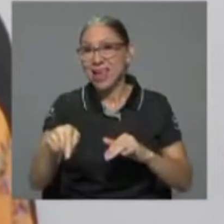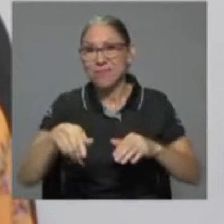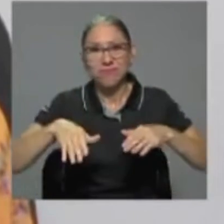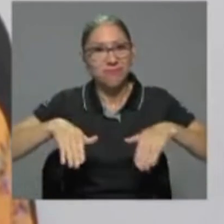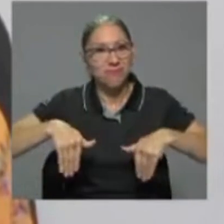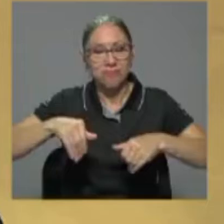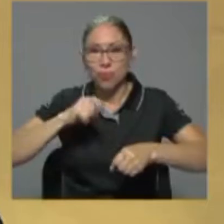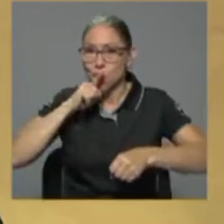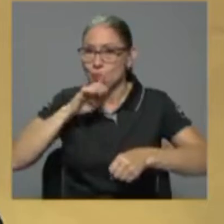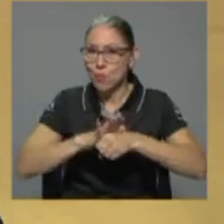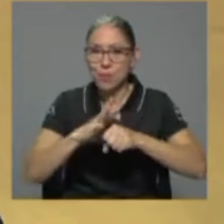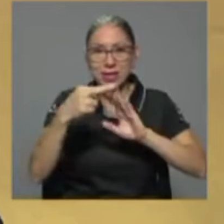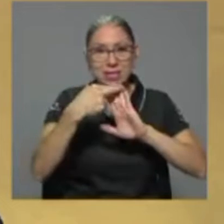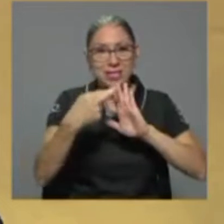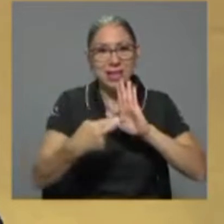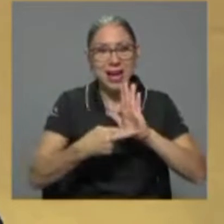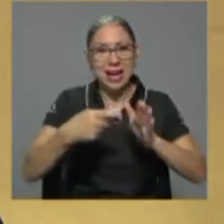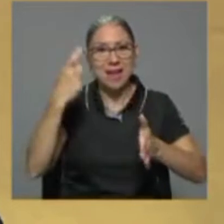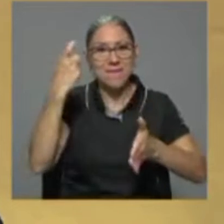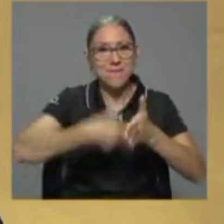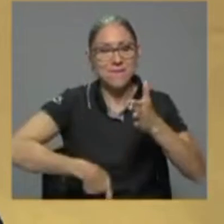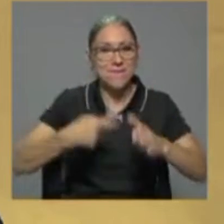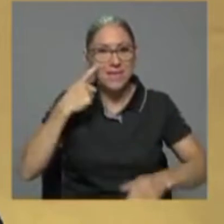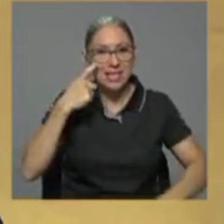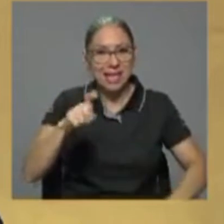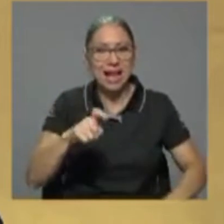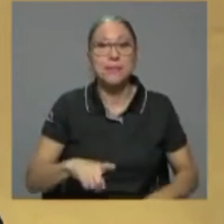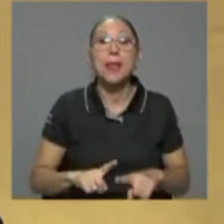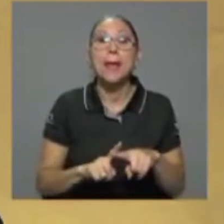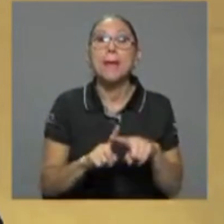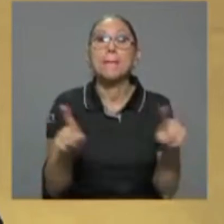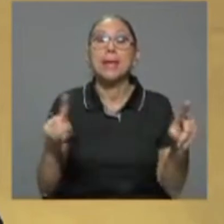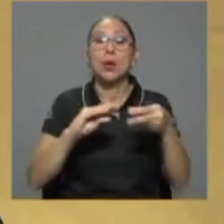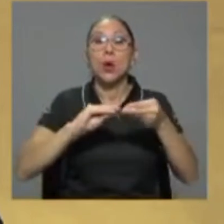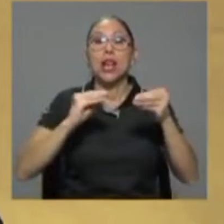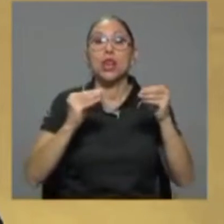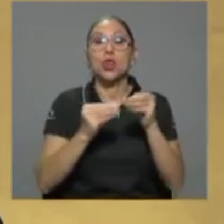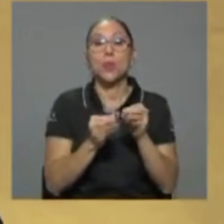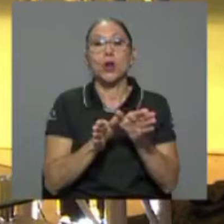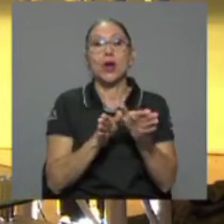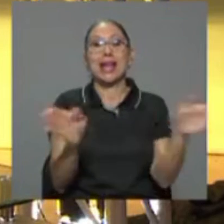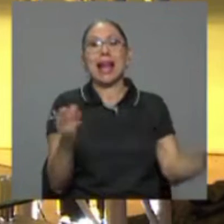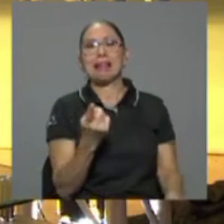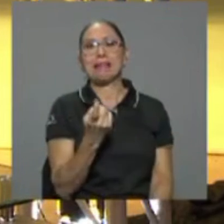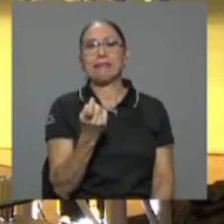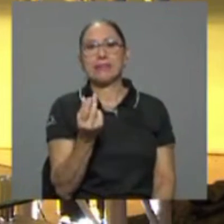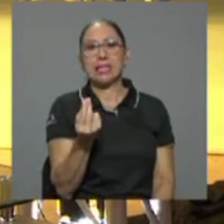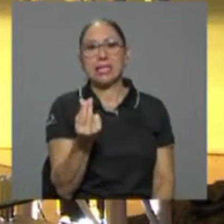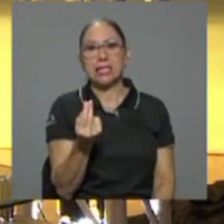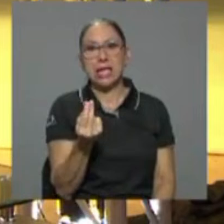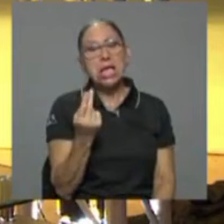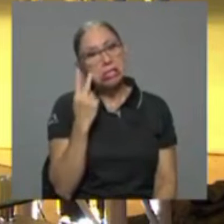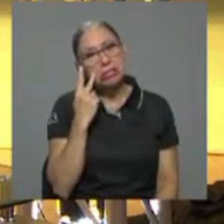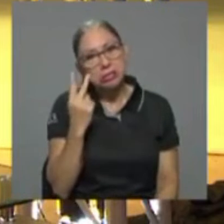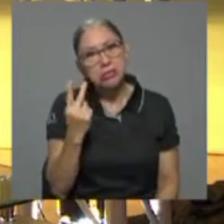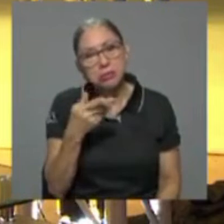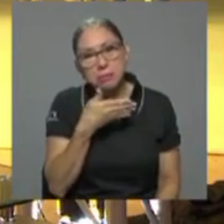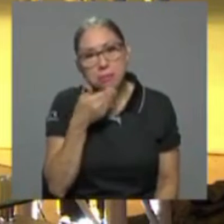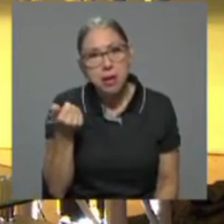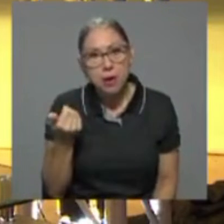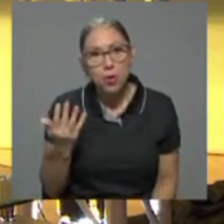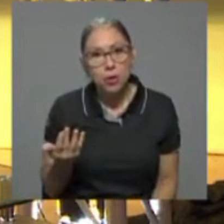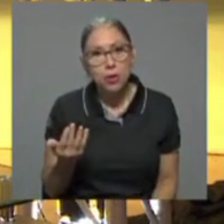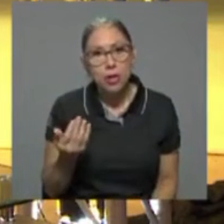la regla fiscal. No obstante, el número general del déficit se ve mejor, ¿verdad?